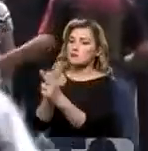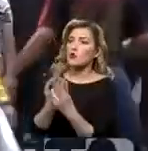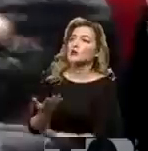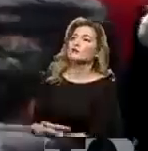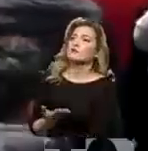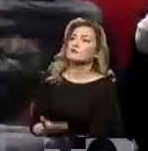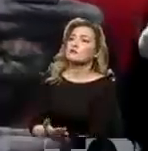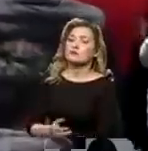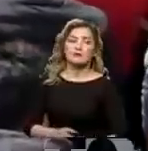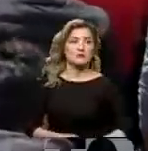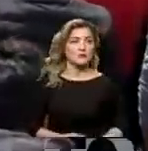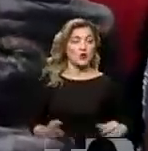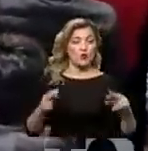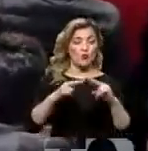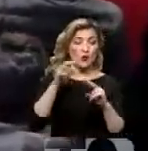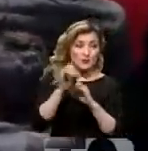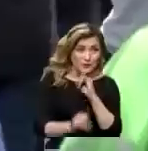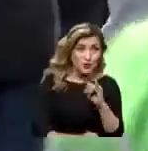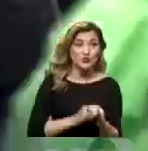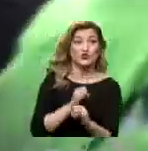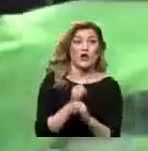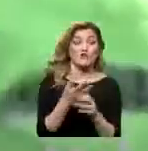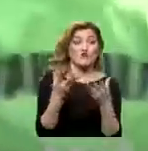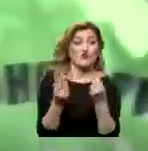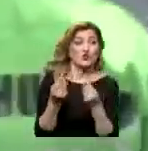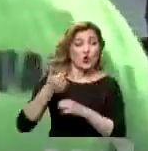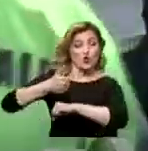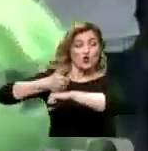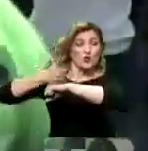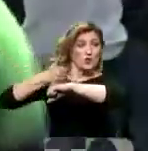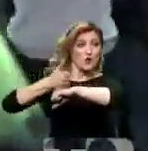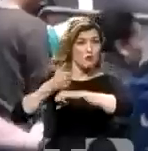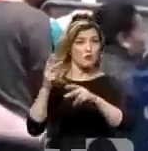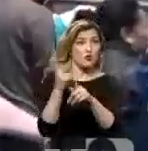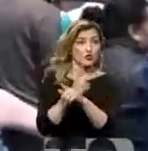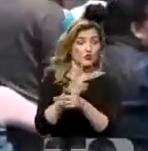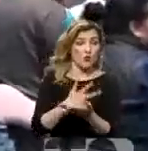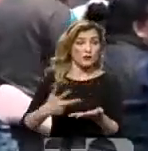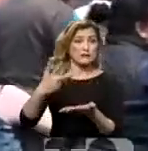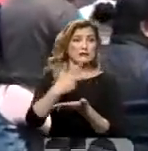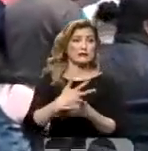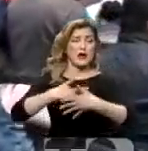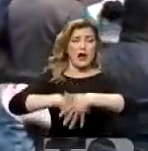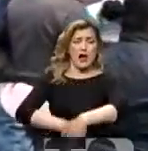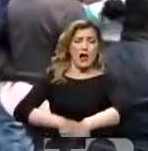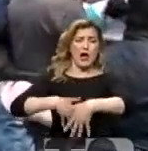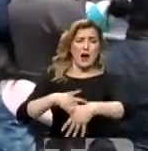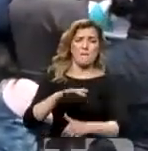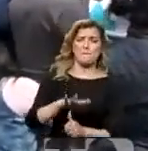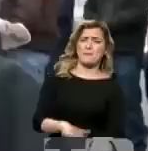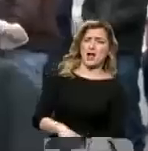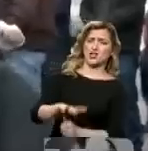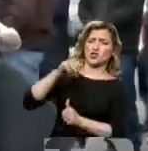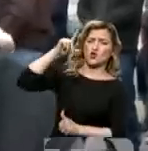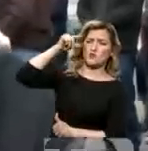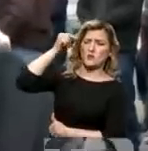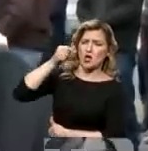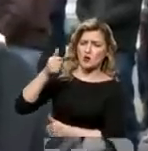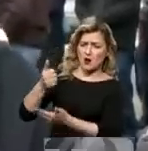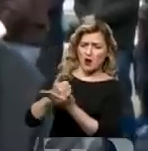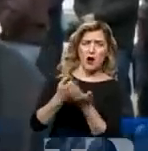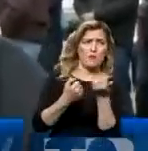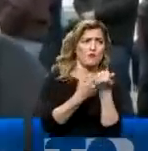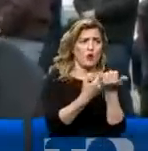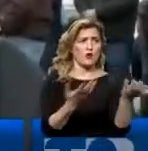Internacional de Rumichaca fue otro de los puntos de concentración de autoridades y sectores productivos del Carchi para ejercer presión al gobierno. Y nosotros ya